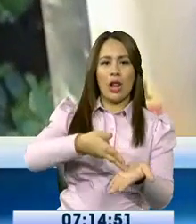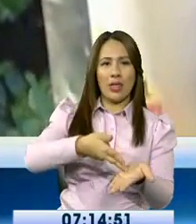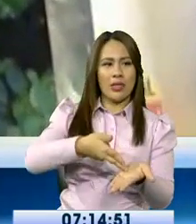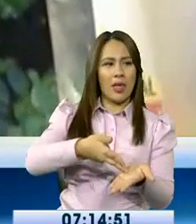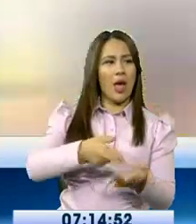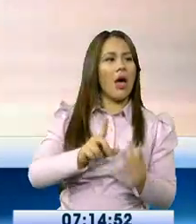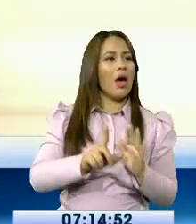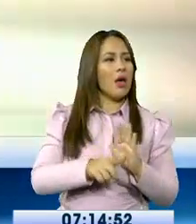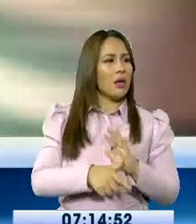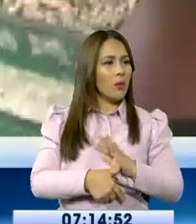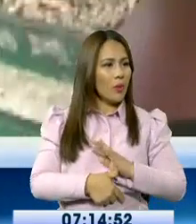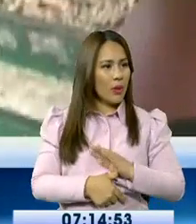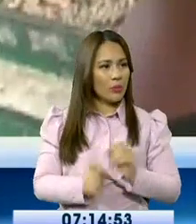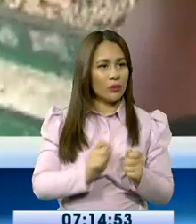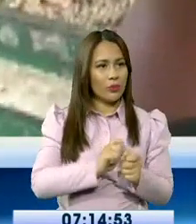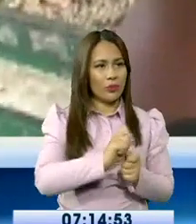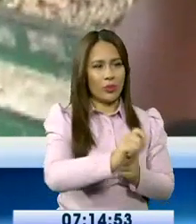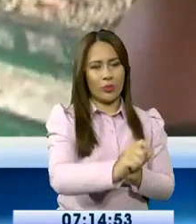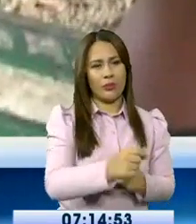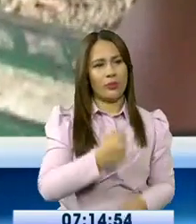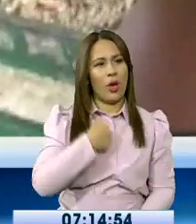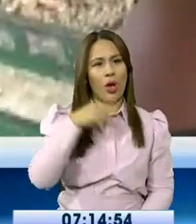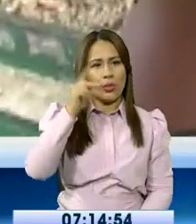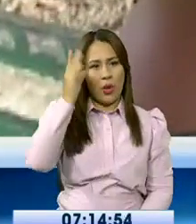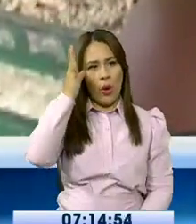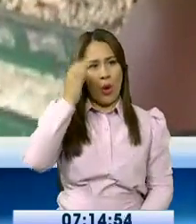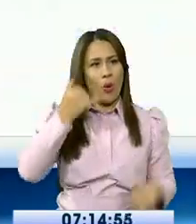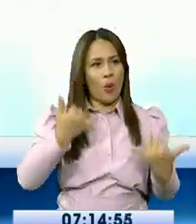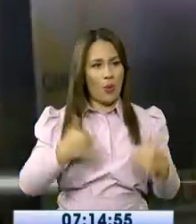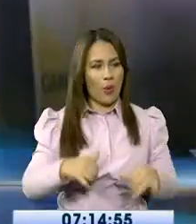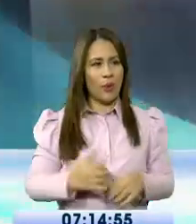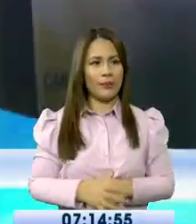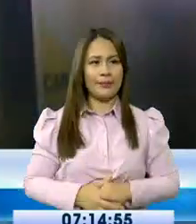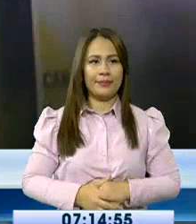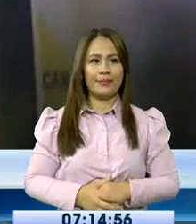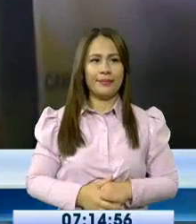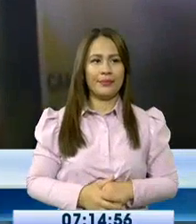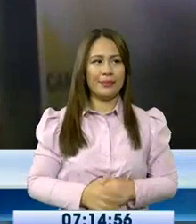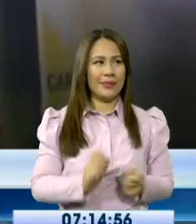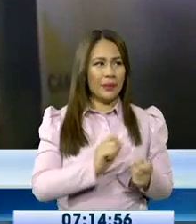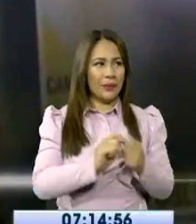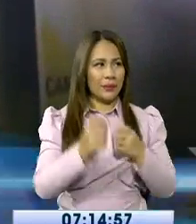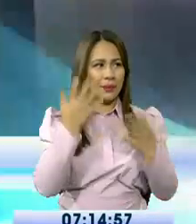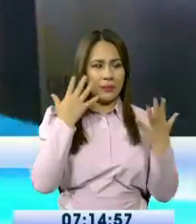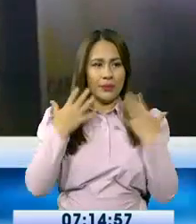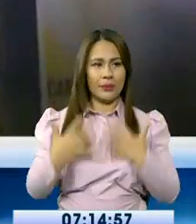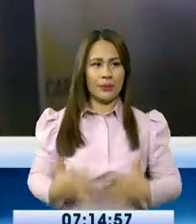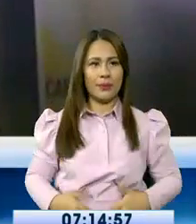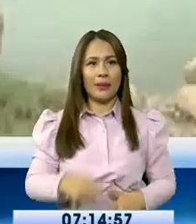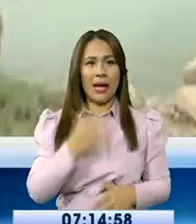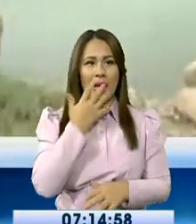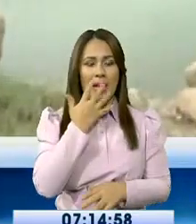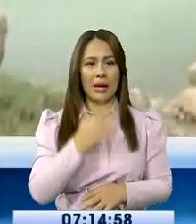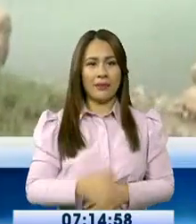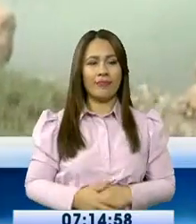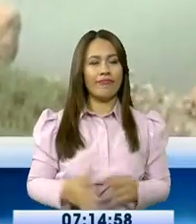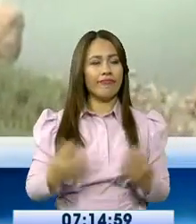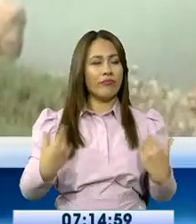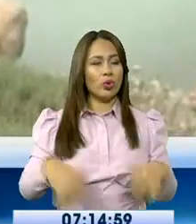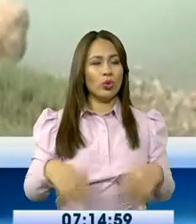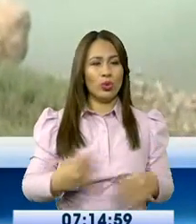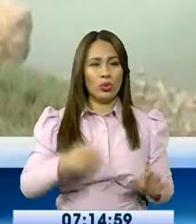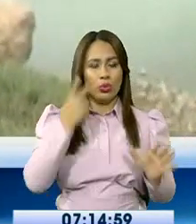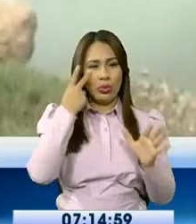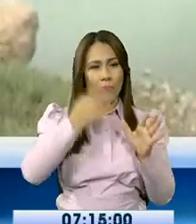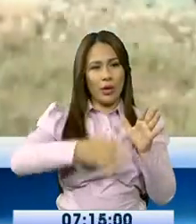el combustible. Eso no es un juego, eso no es un juego. La candela ayudó a que las cuerdas se rompan y prendido en llamas el